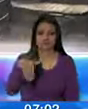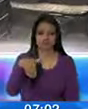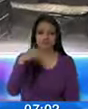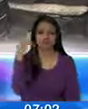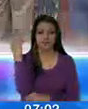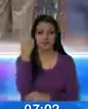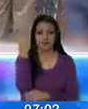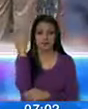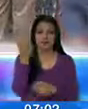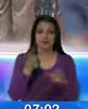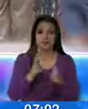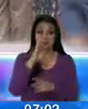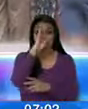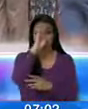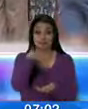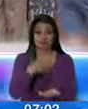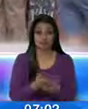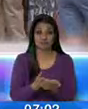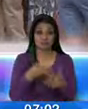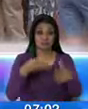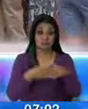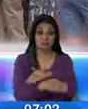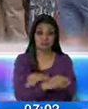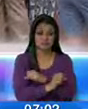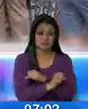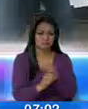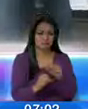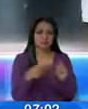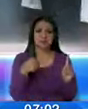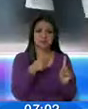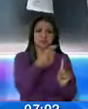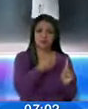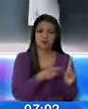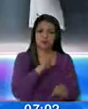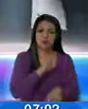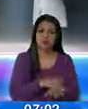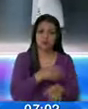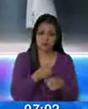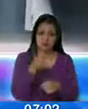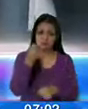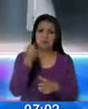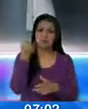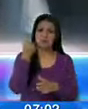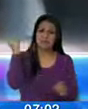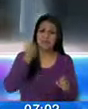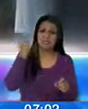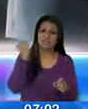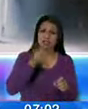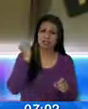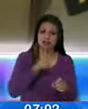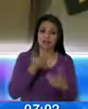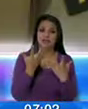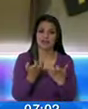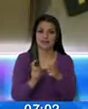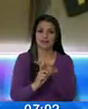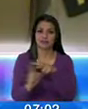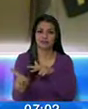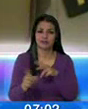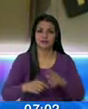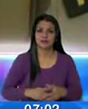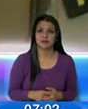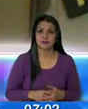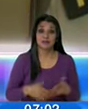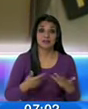Nacional, quienes al ingresar se encontraron al posible victimario con un martillo en su mano intentando huir. Llega la